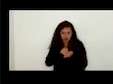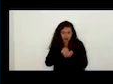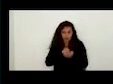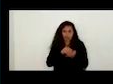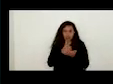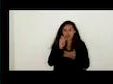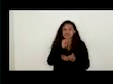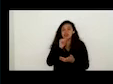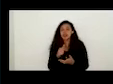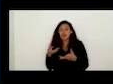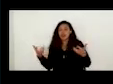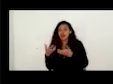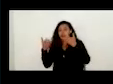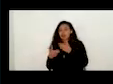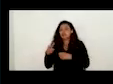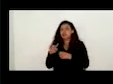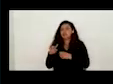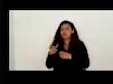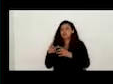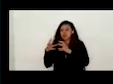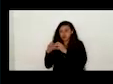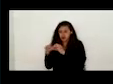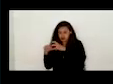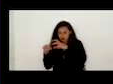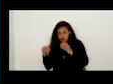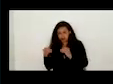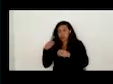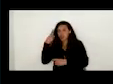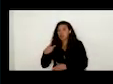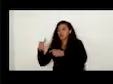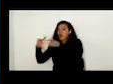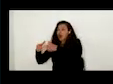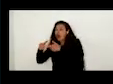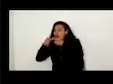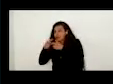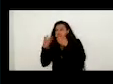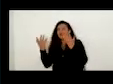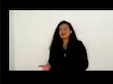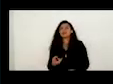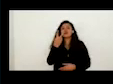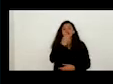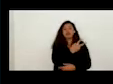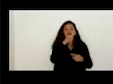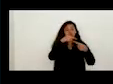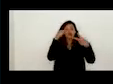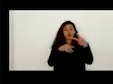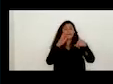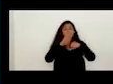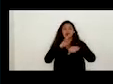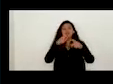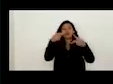lechuga, rábanos y una tostada. ¿Cuál de esos dos platillos sería el más